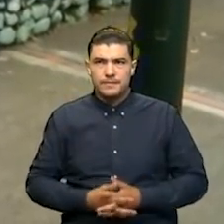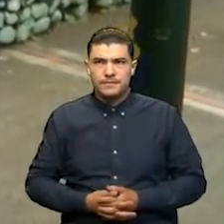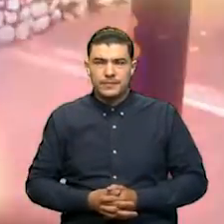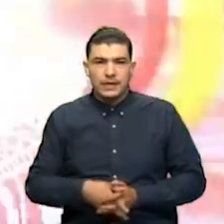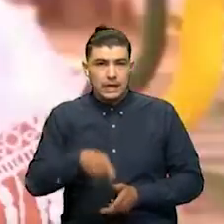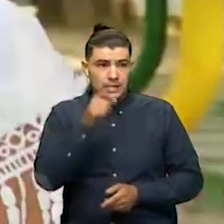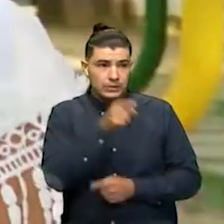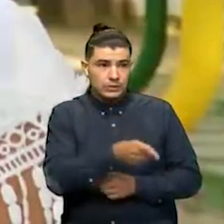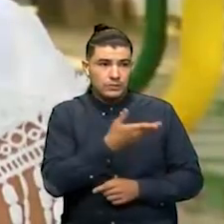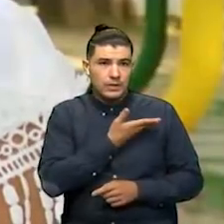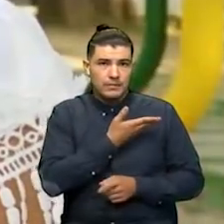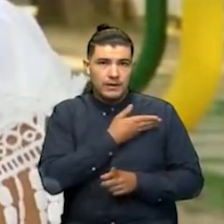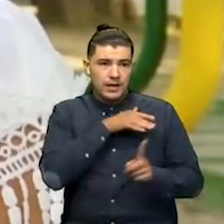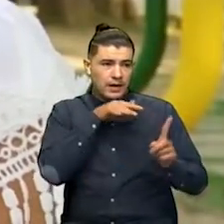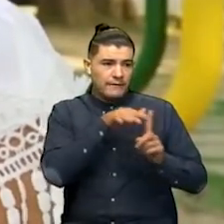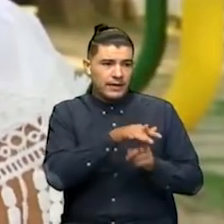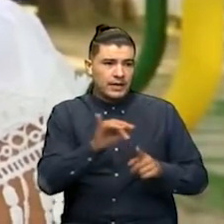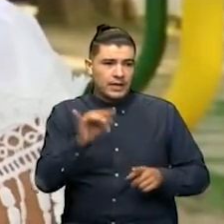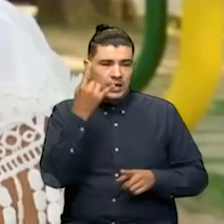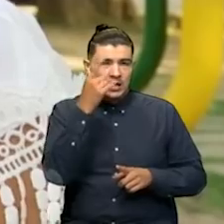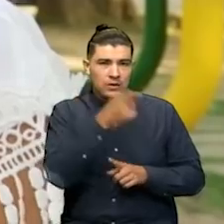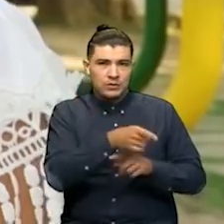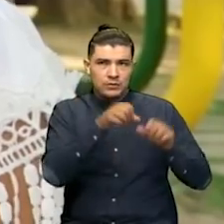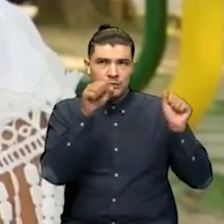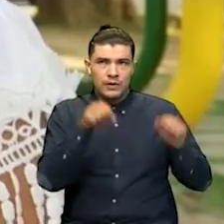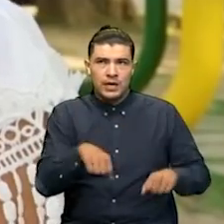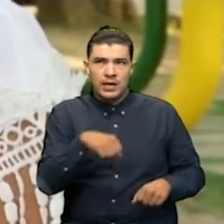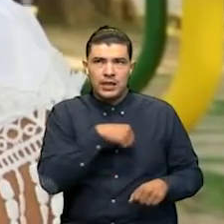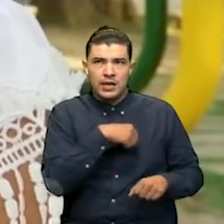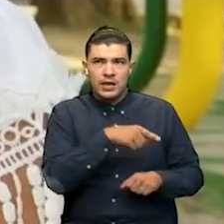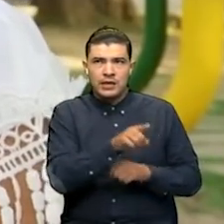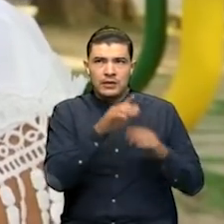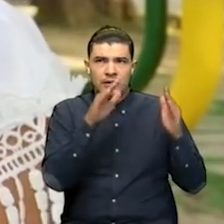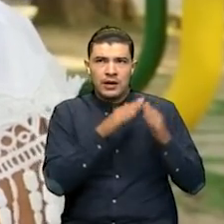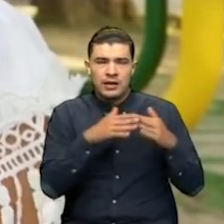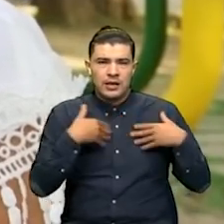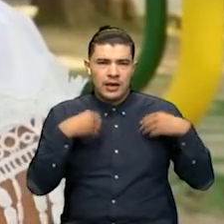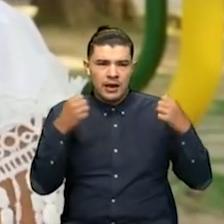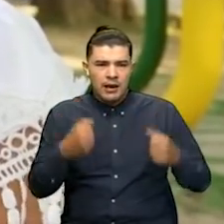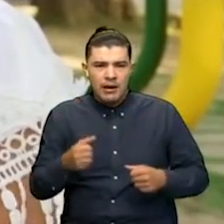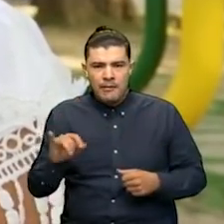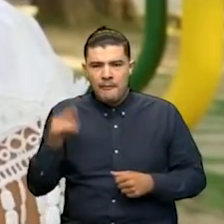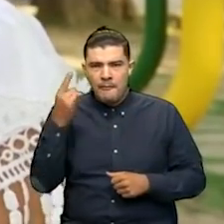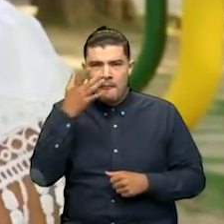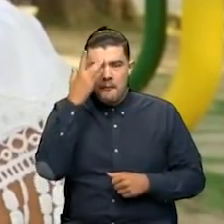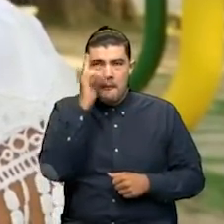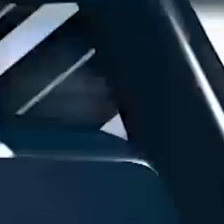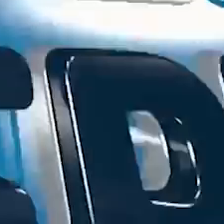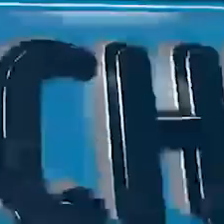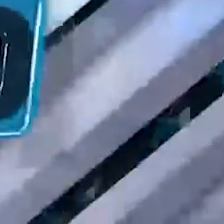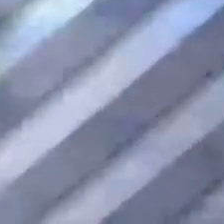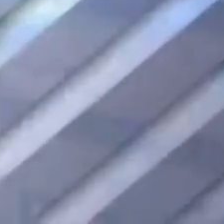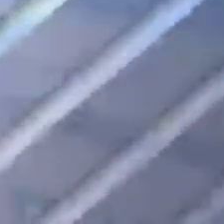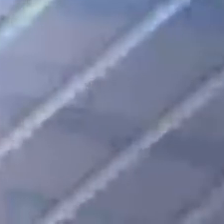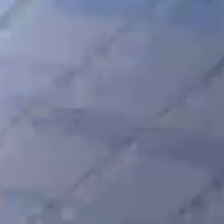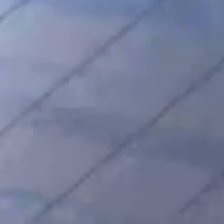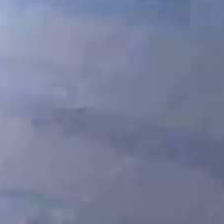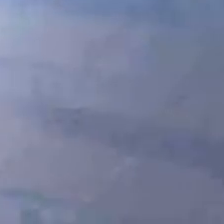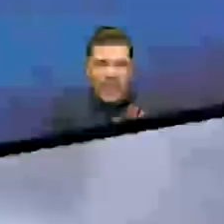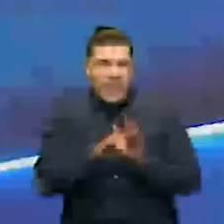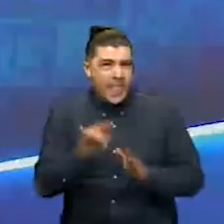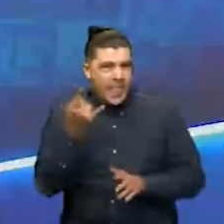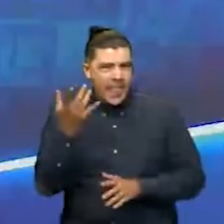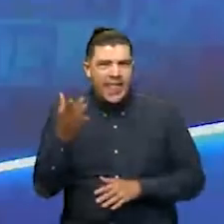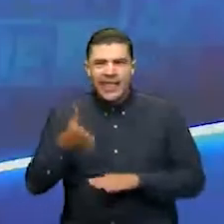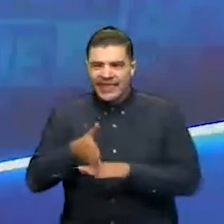¿a ella le afecta en algo el poder tener su vivienda propia en caso de ser legalizado el barrio? Bueno,